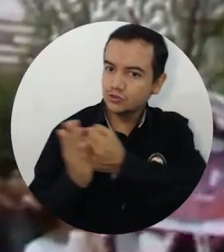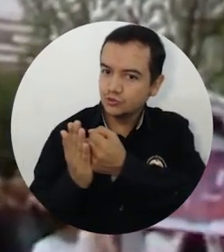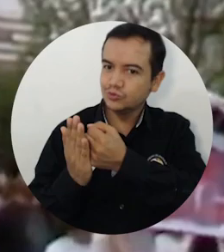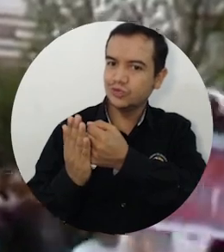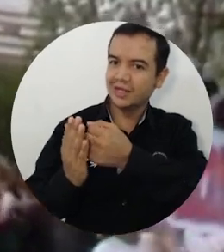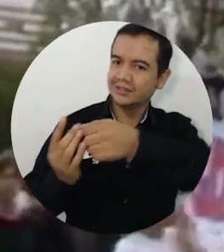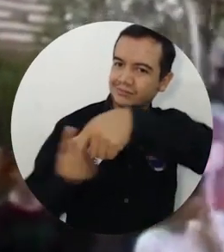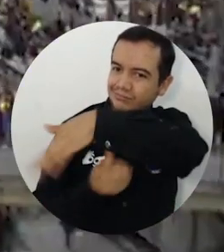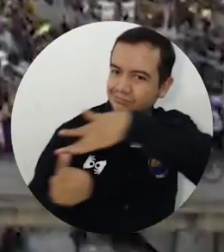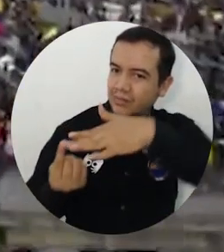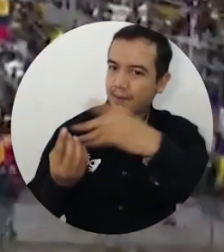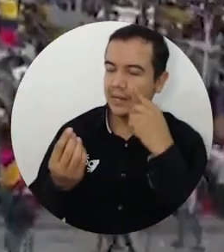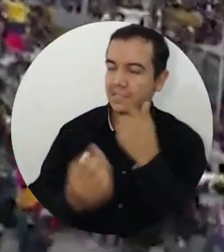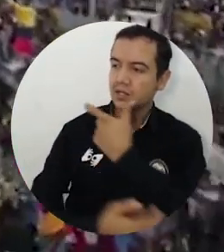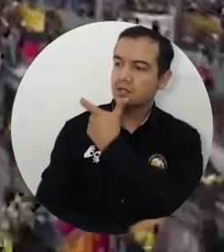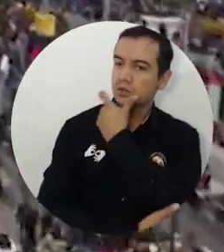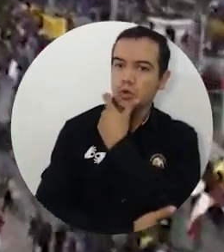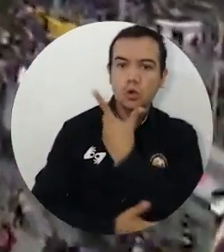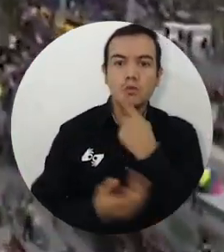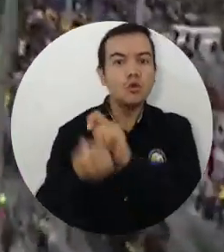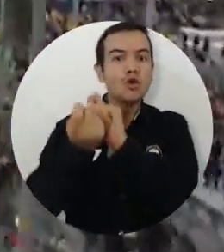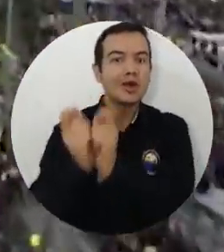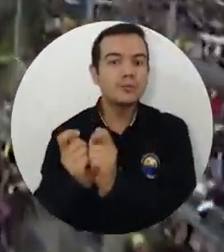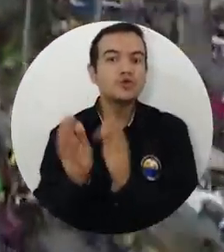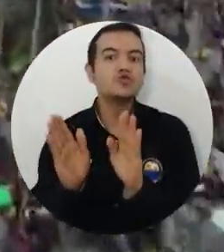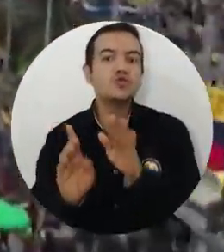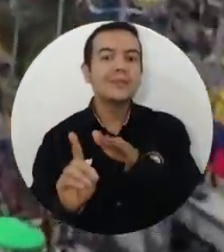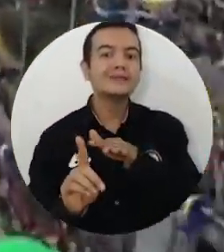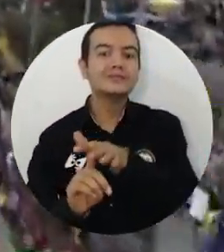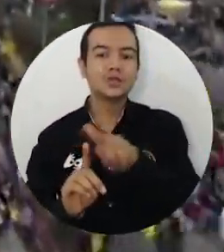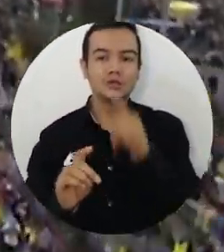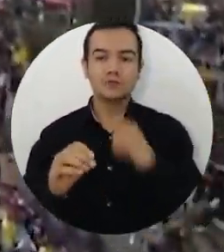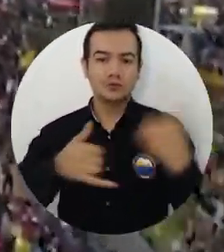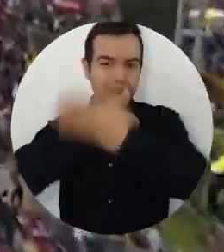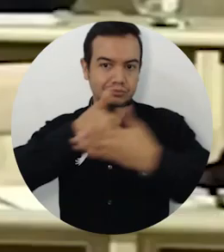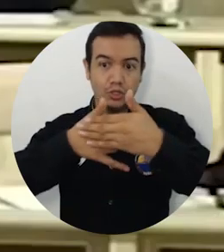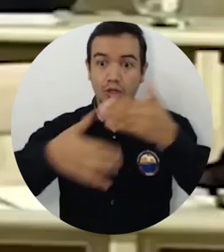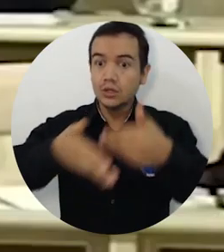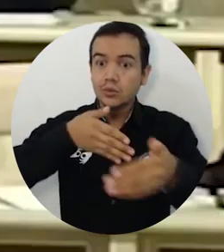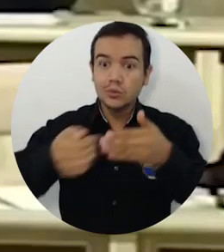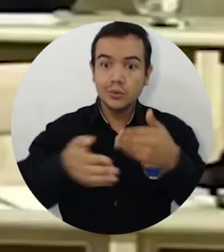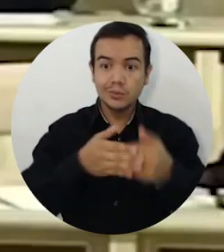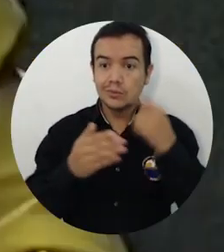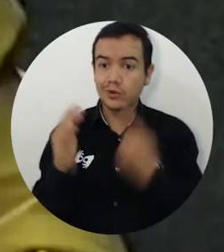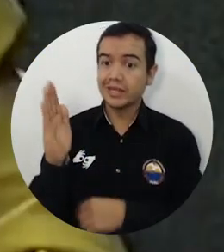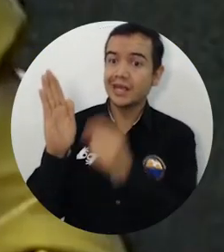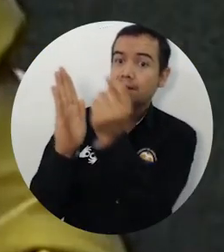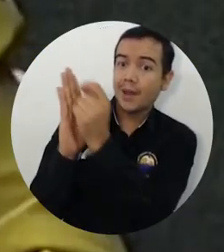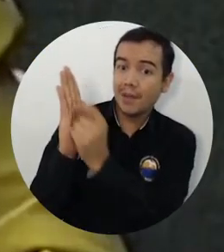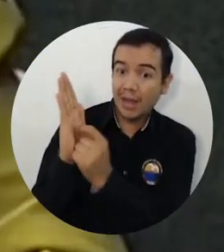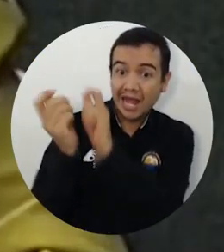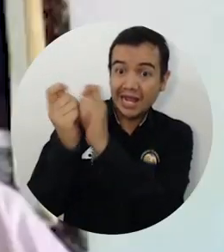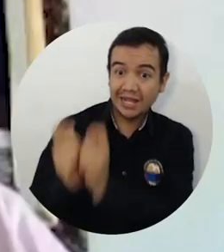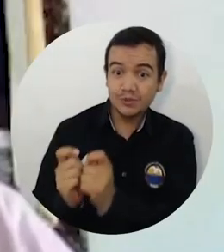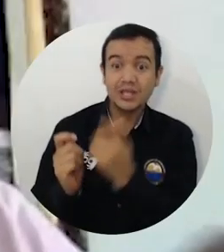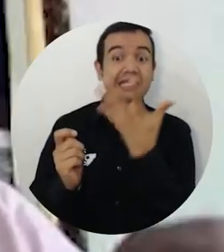para hacer las transformaciones que requiere el país, a pesar de los más de 50 actos legislativos reformatorios